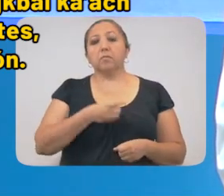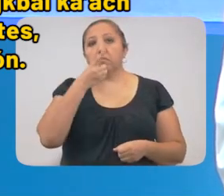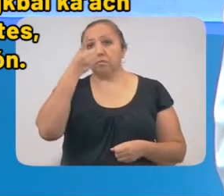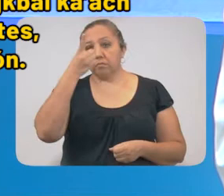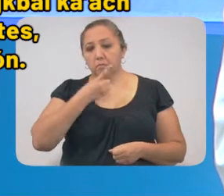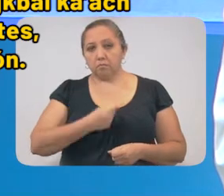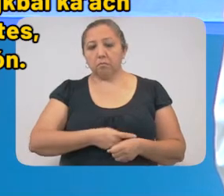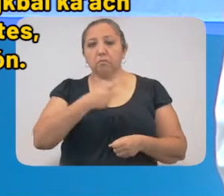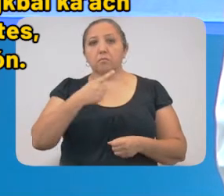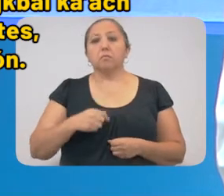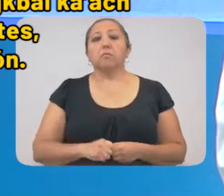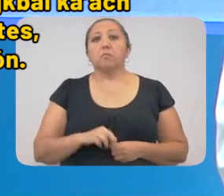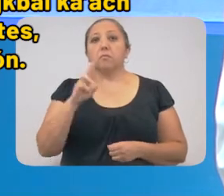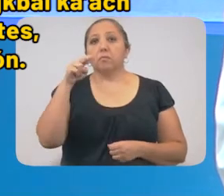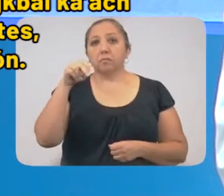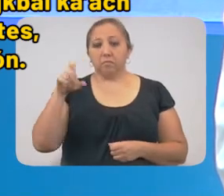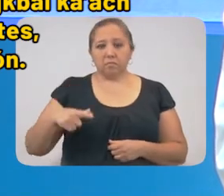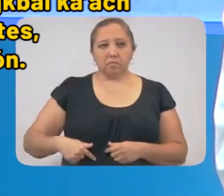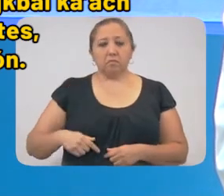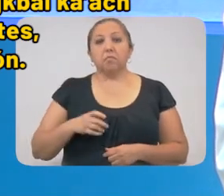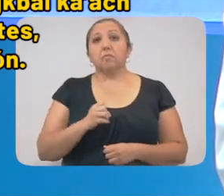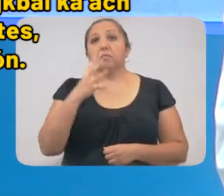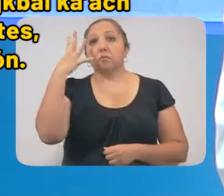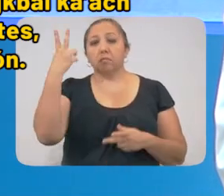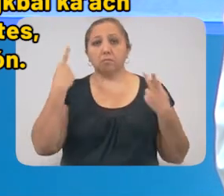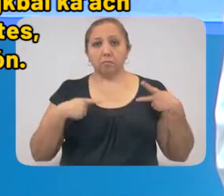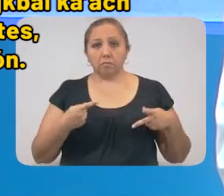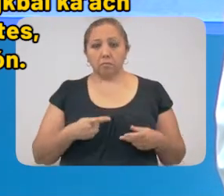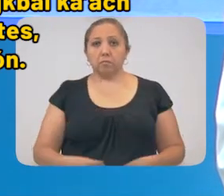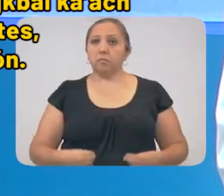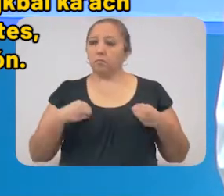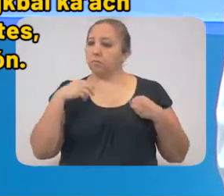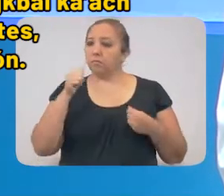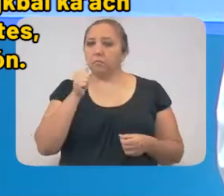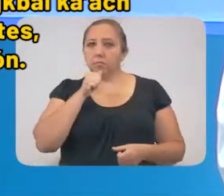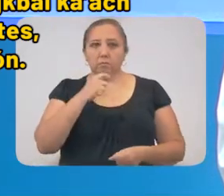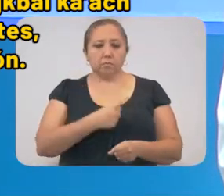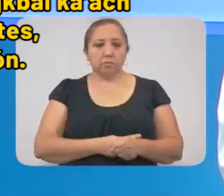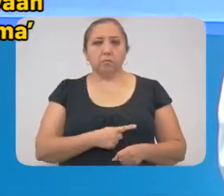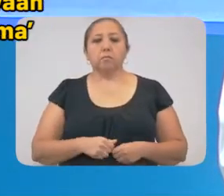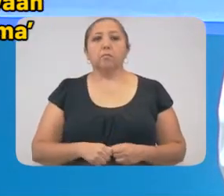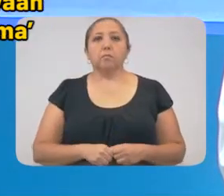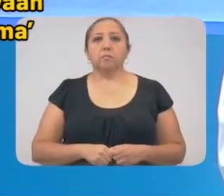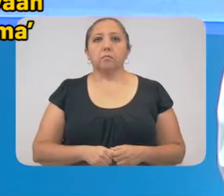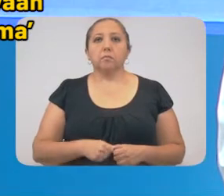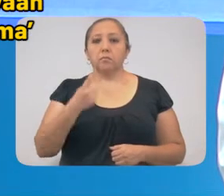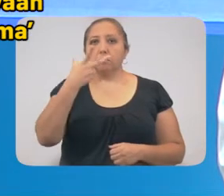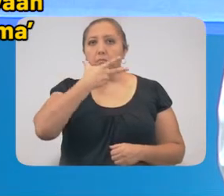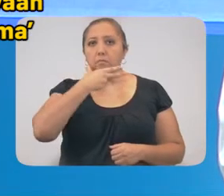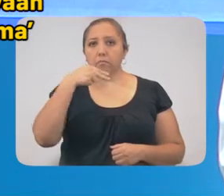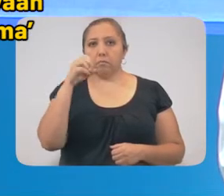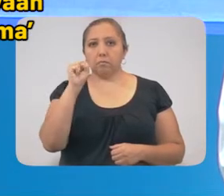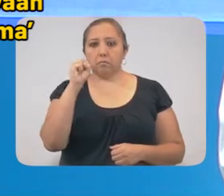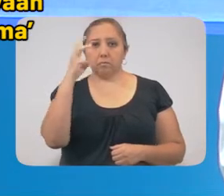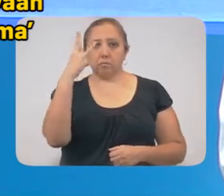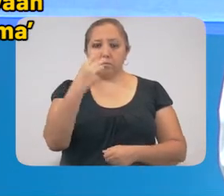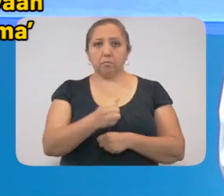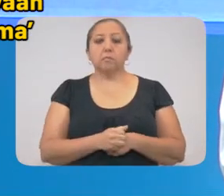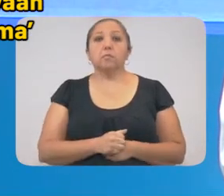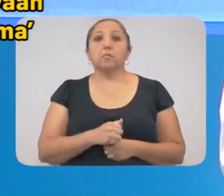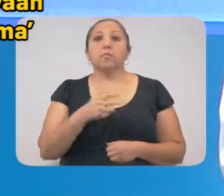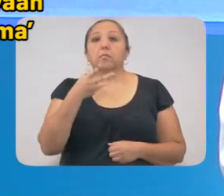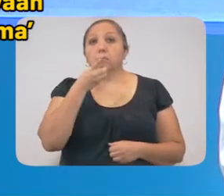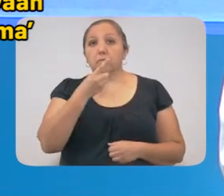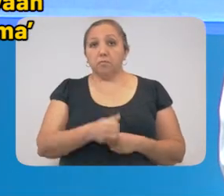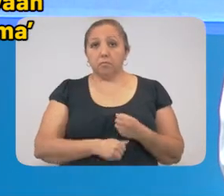e insuficiencia renal crónica. Las 4 personas con las que vivía no presentan síntomas. Un hombre de 63 años de Mérida,